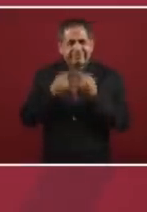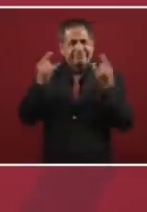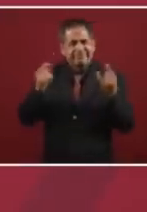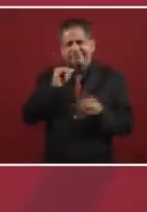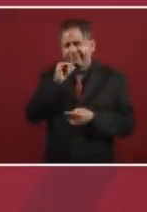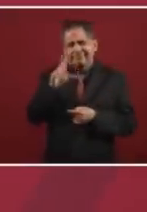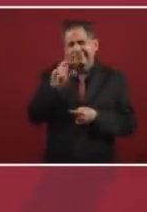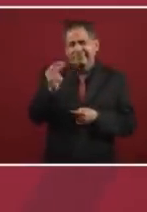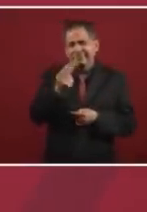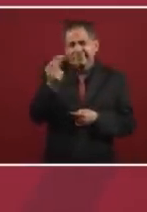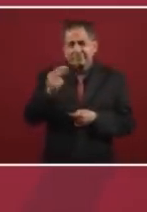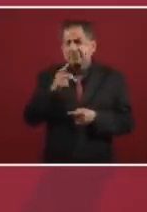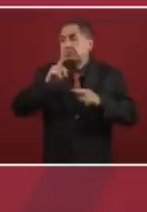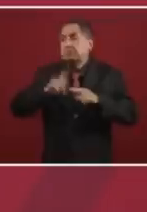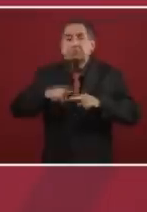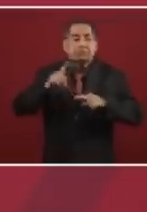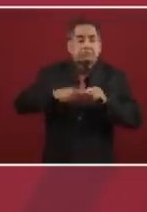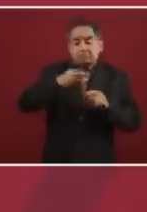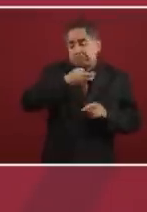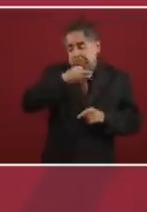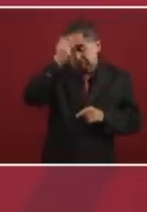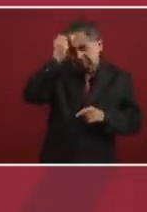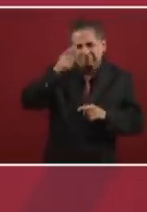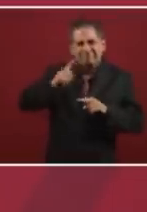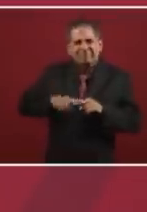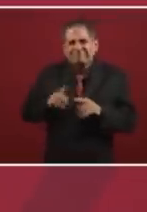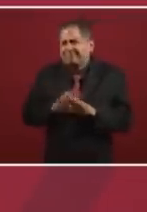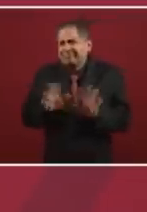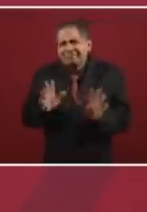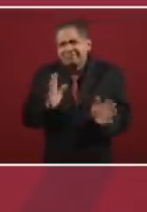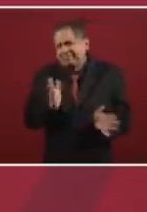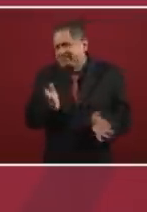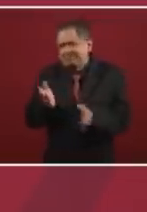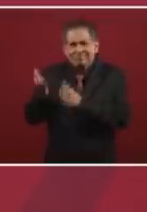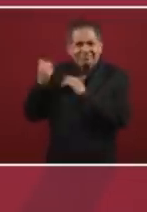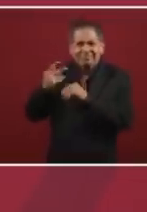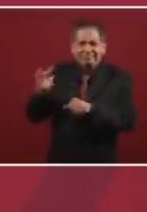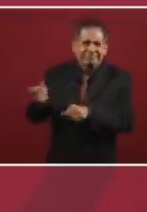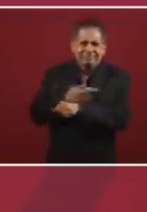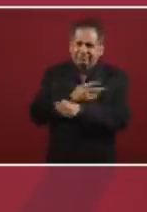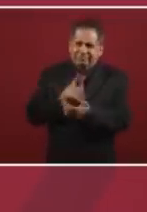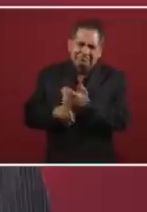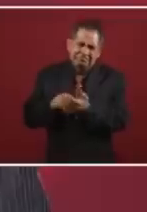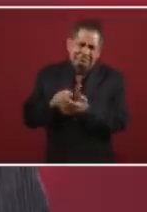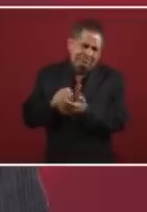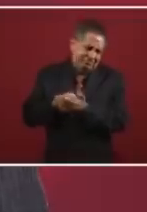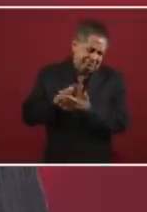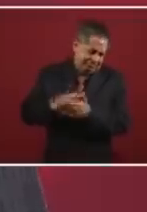pues este es para el anecdotario